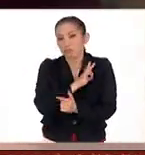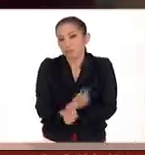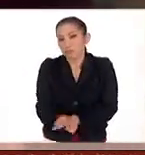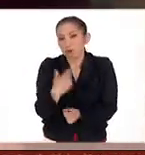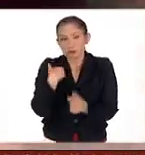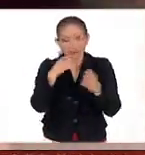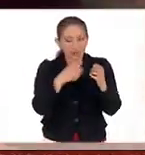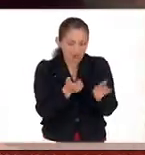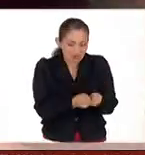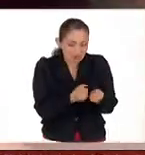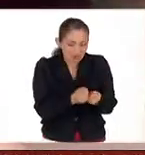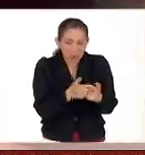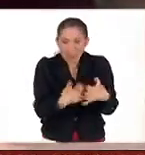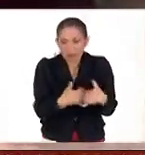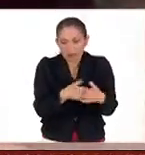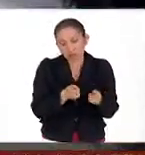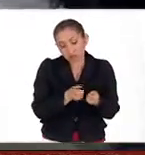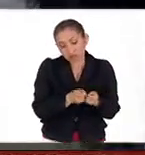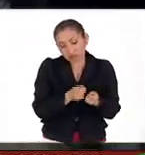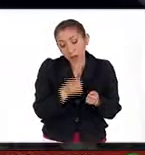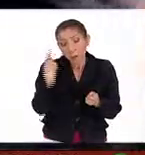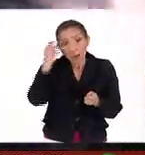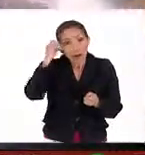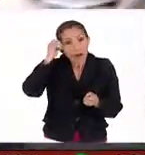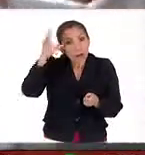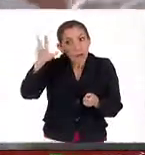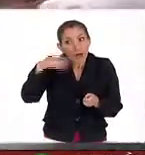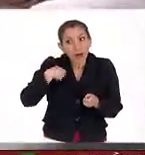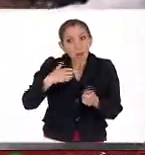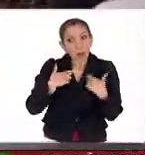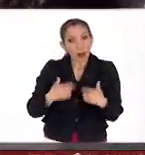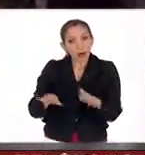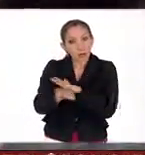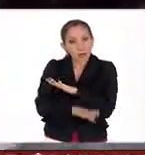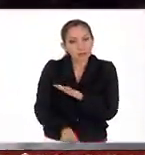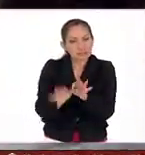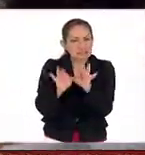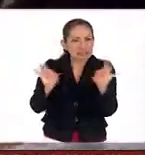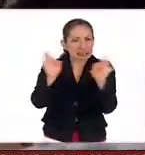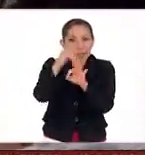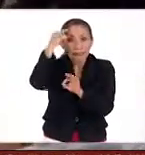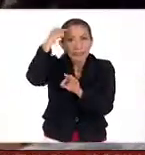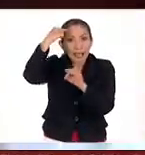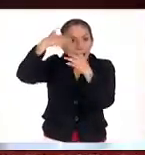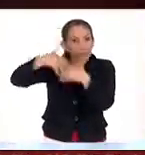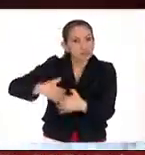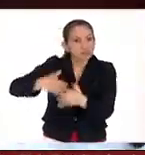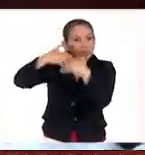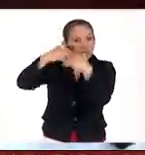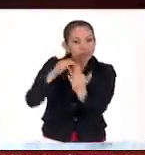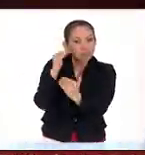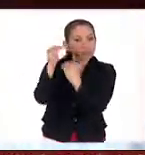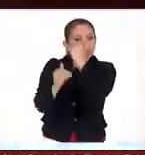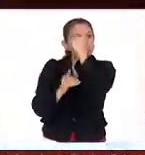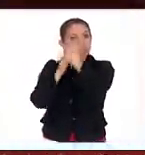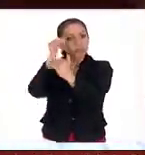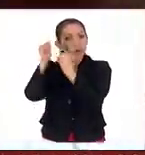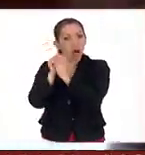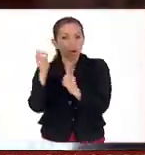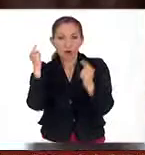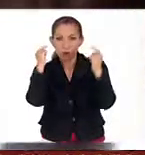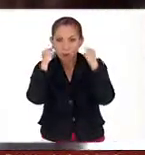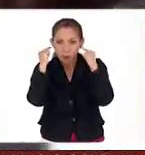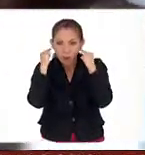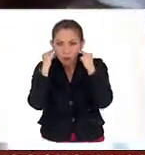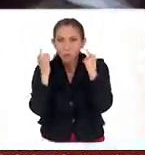las máquinas, pero no debemos olvidar lo que es básico para el ser humano, y es que el cerebro tiene que estar desarrollado a través del oído,